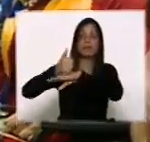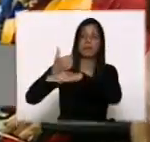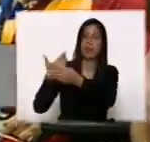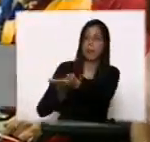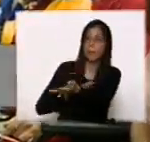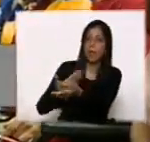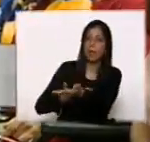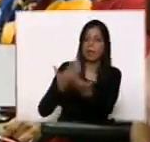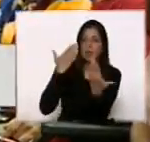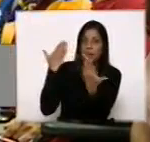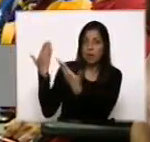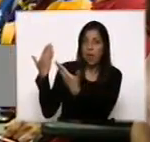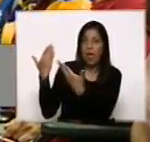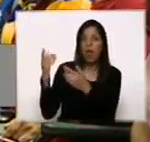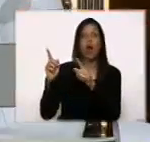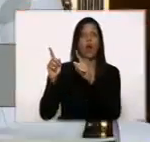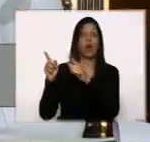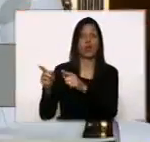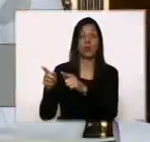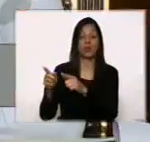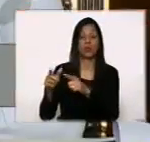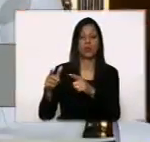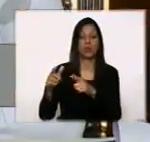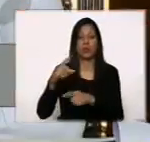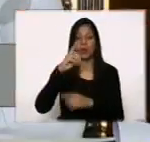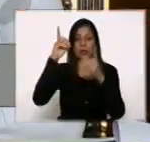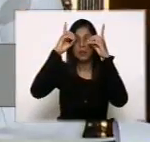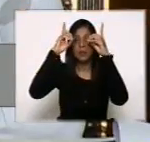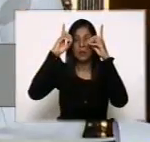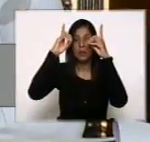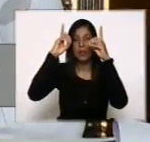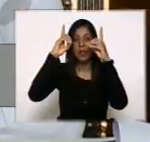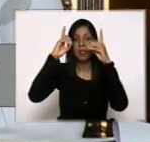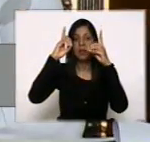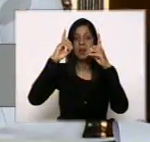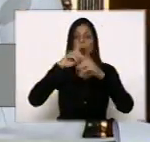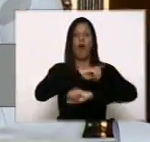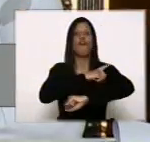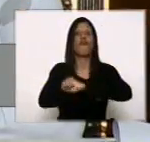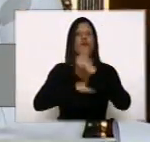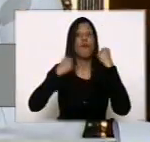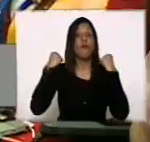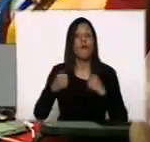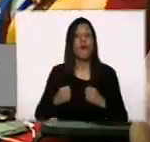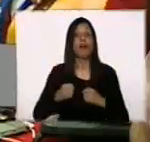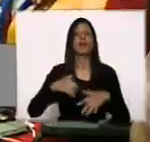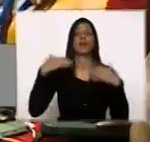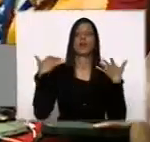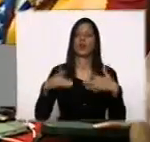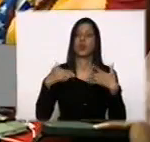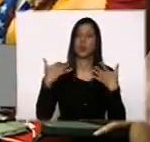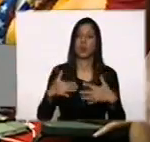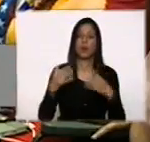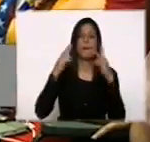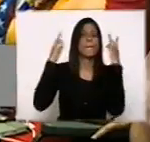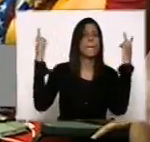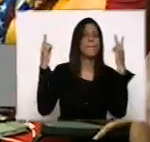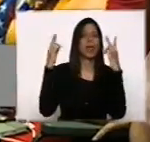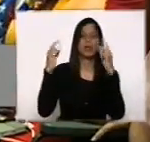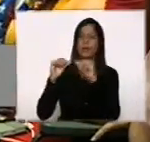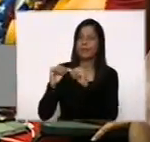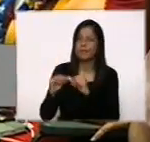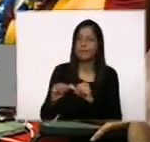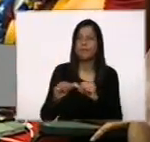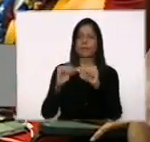Nacional, usted que ha sido también de mucho temple, usted que ha venido de victorias en el